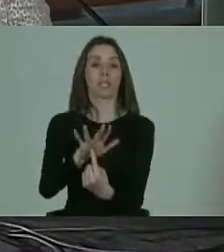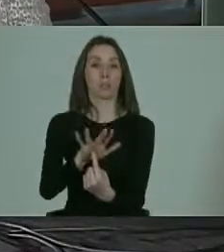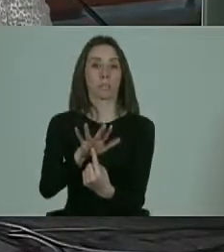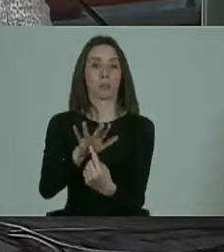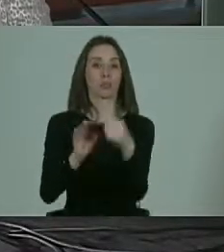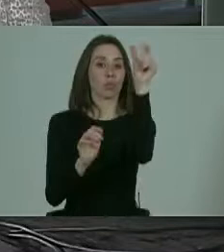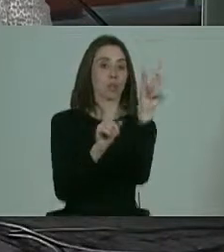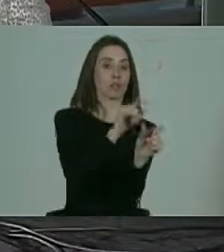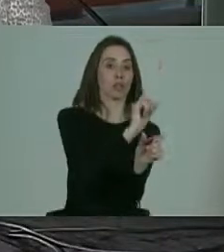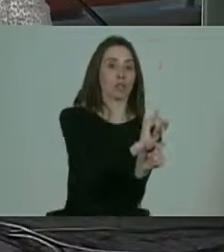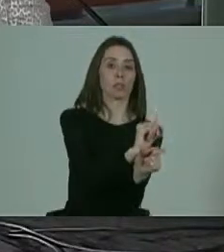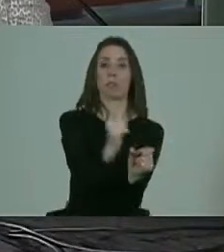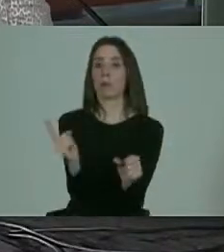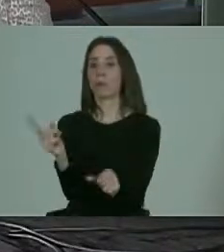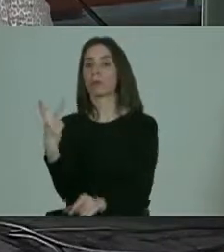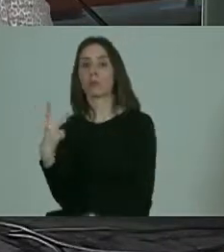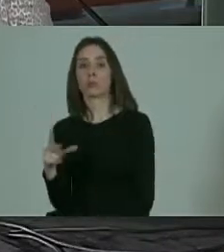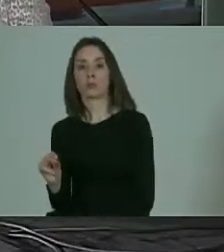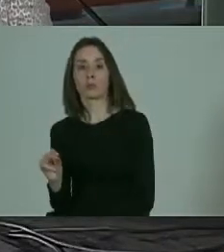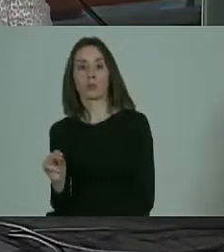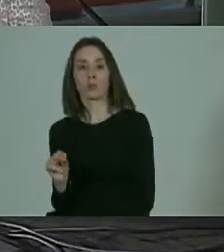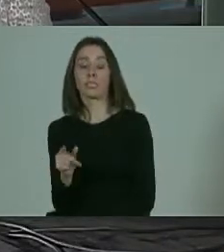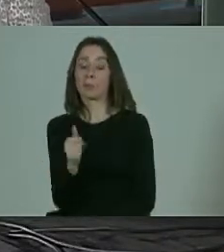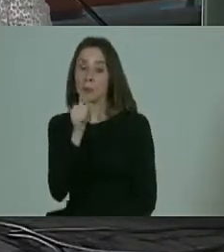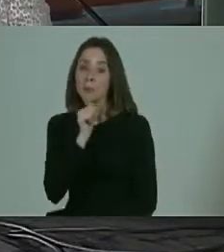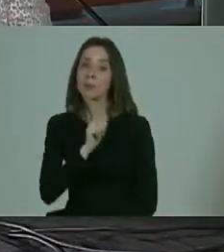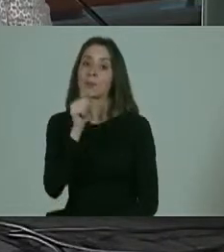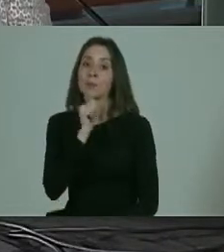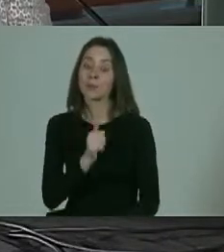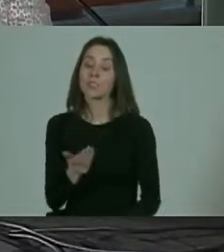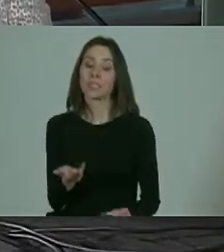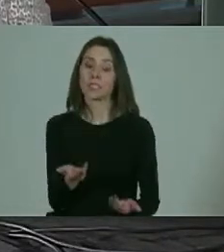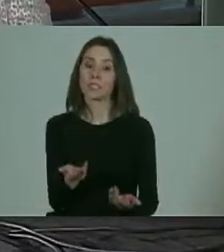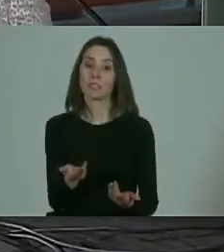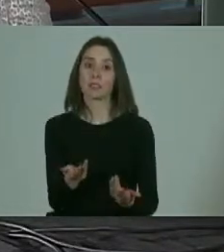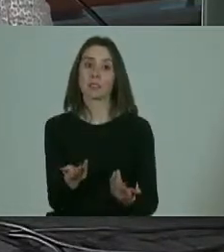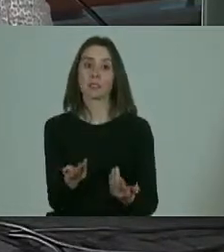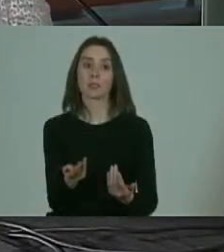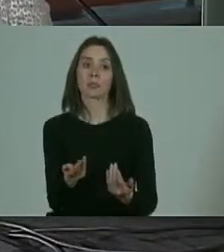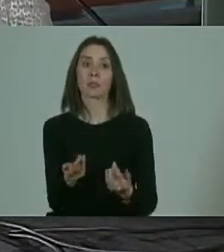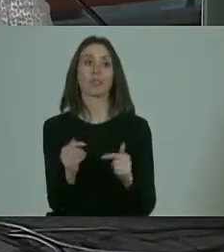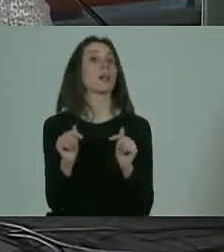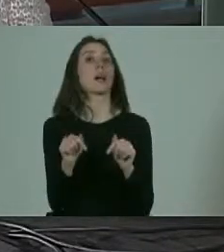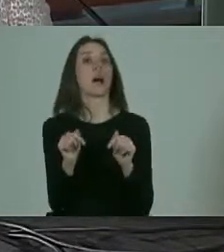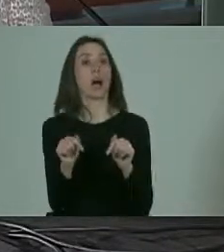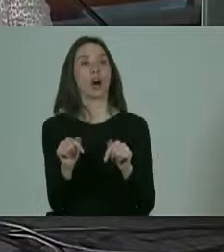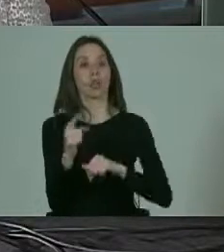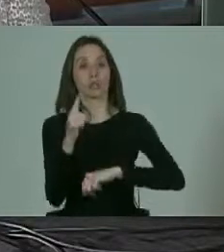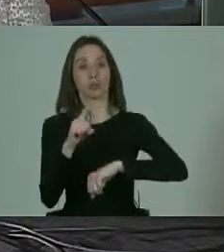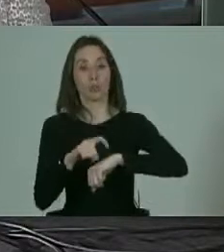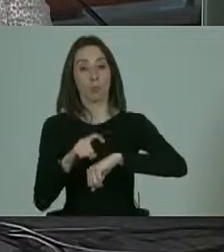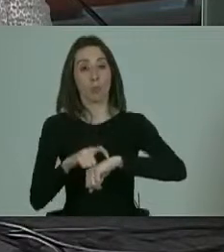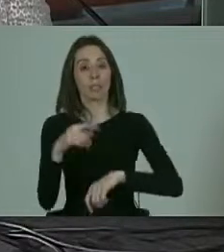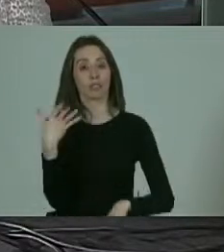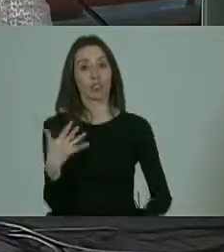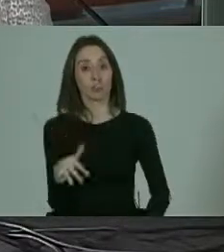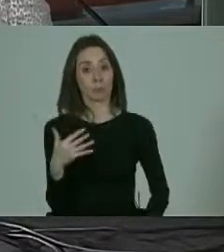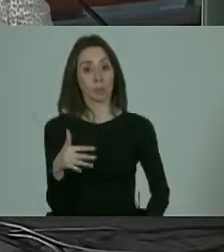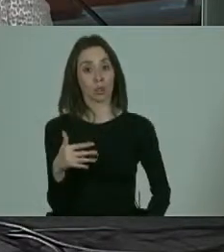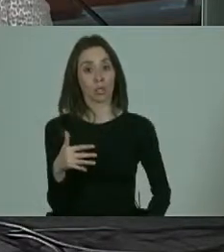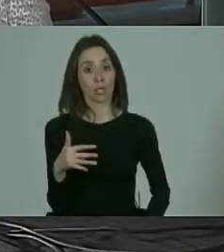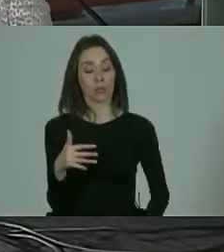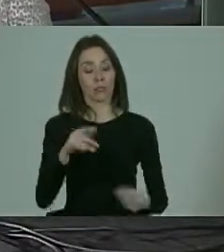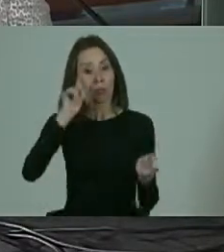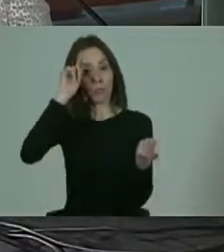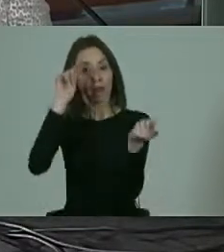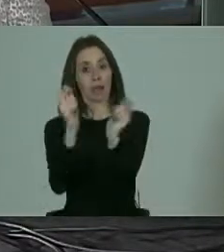unas personas y otra y eso creo que es un déficit y yo creo que estamos un punto estamos en un momento crucial de hacer